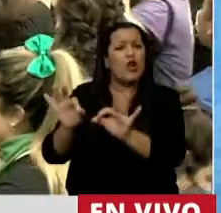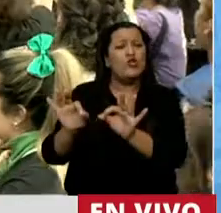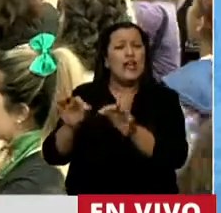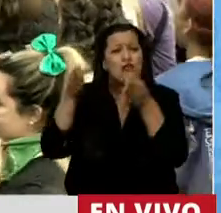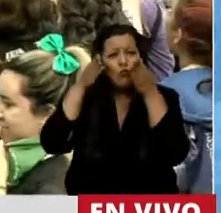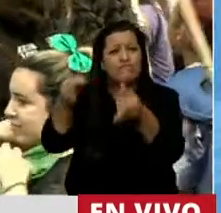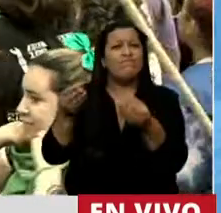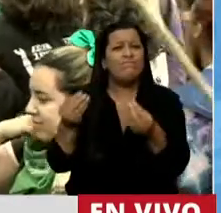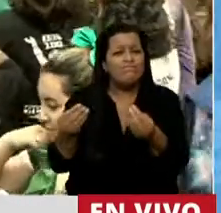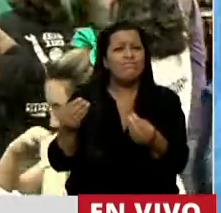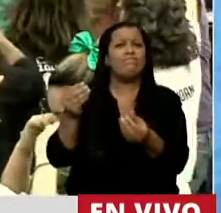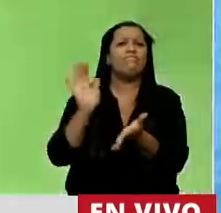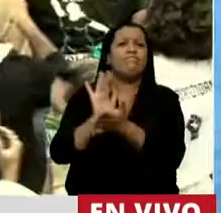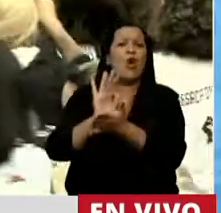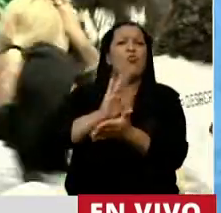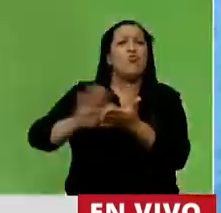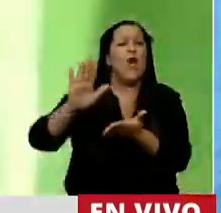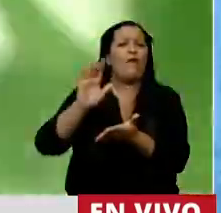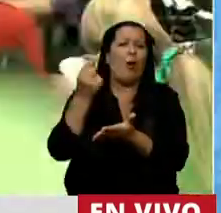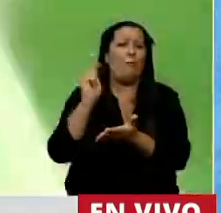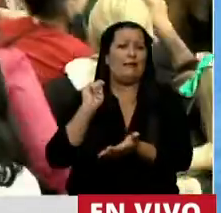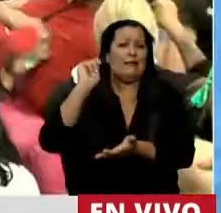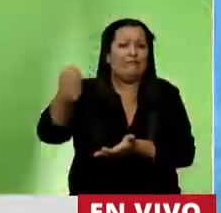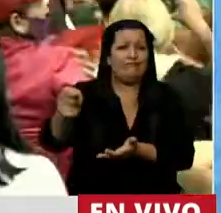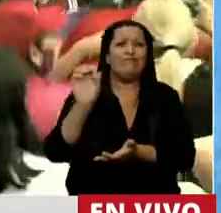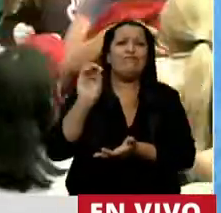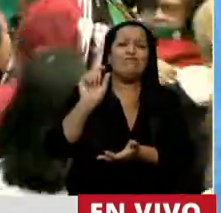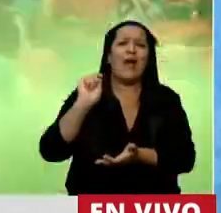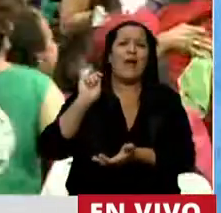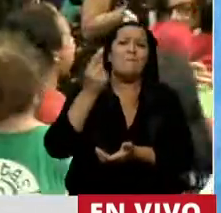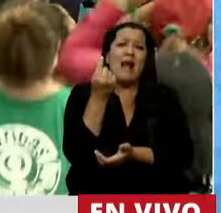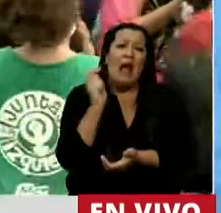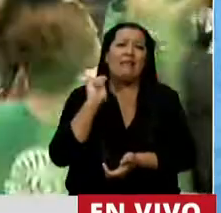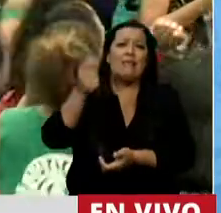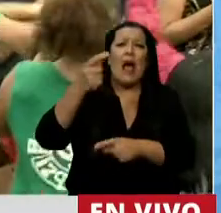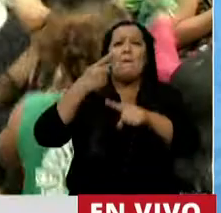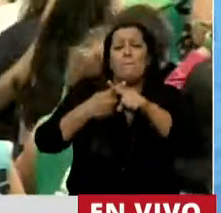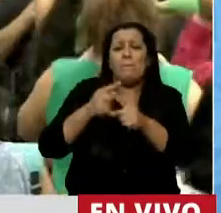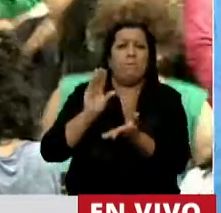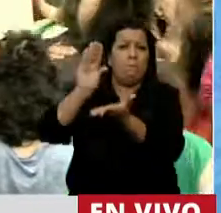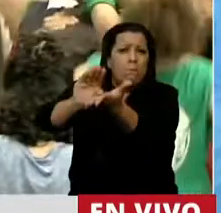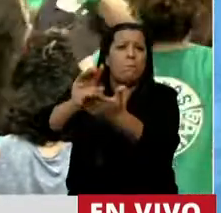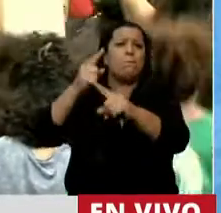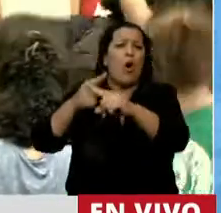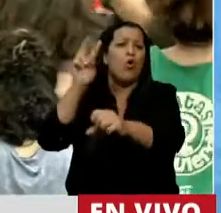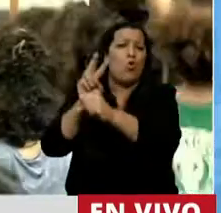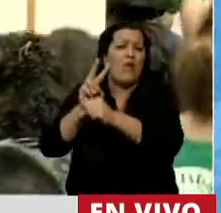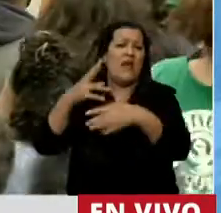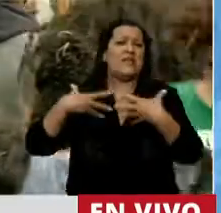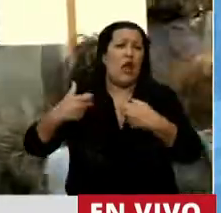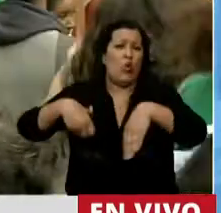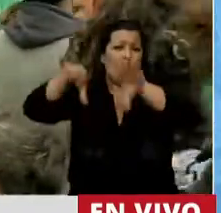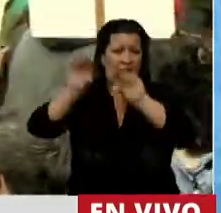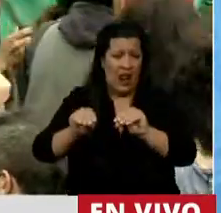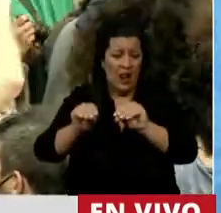el establecimiento de un nuevo subsidio adicional denominado Asignación por Cuidado de Salud Integral.